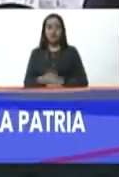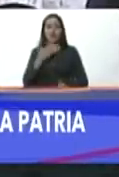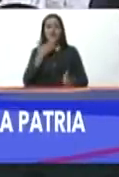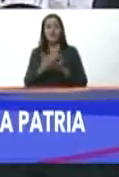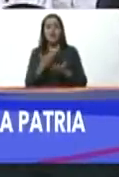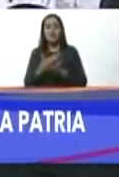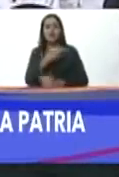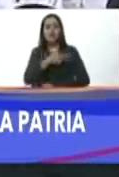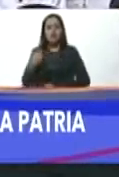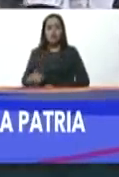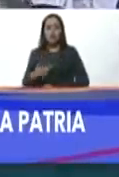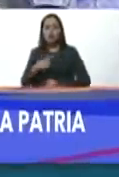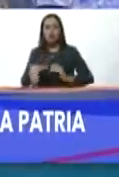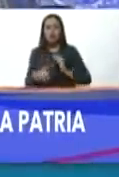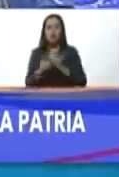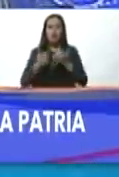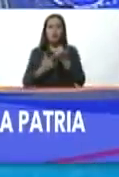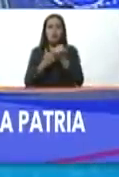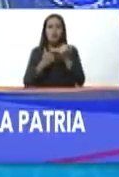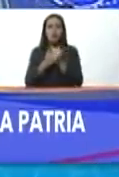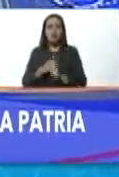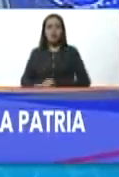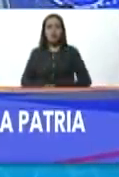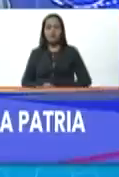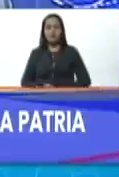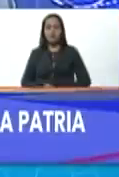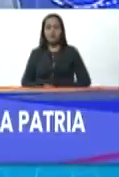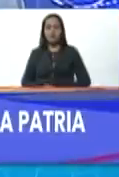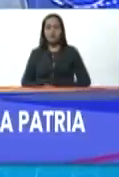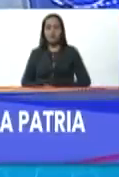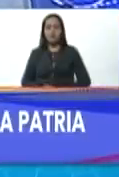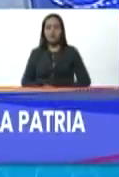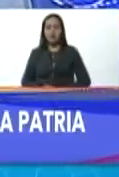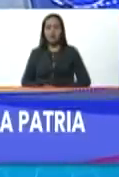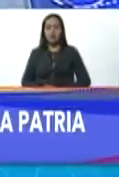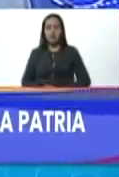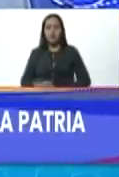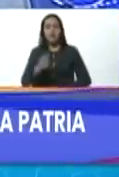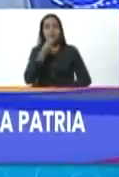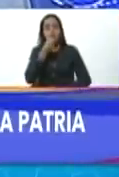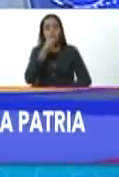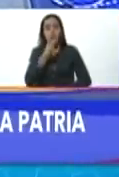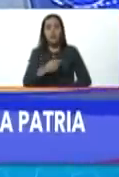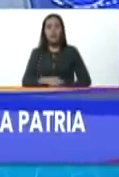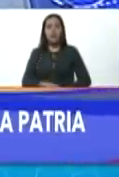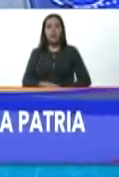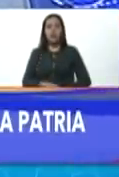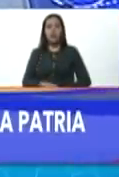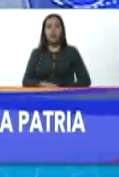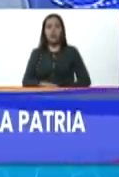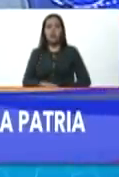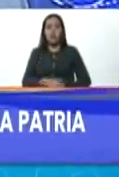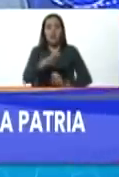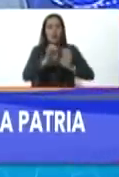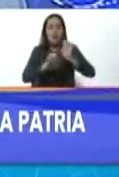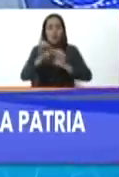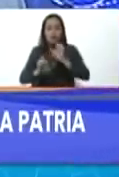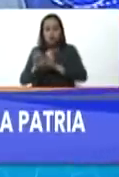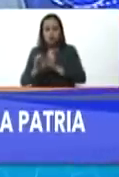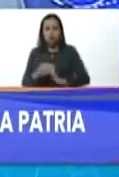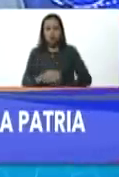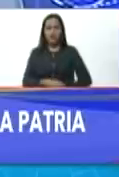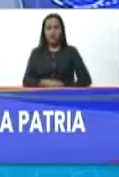Agradecemos a China todo el apoyo en medicamentos, en test o pruebas de